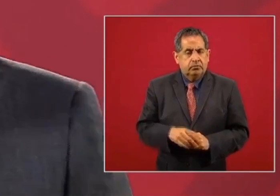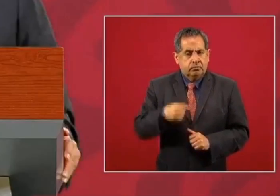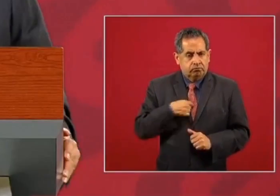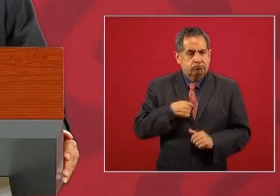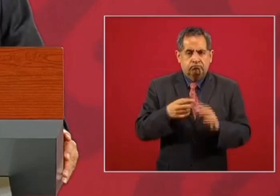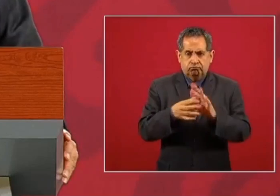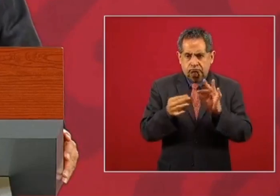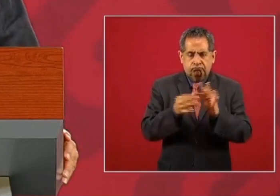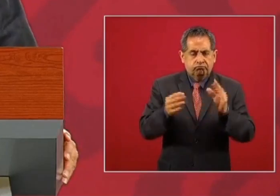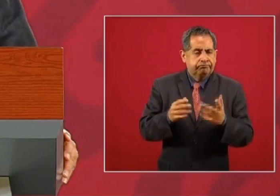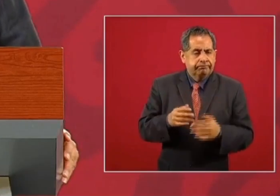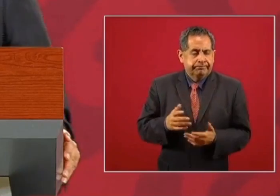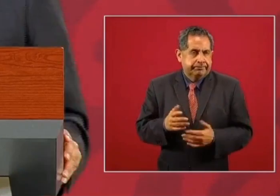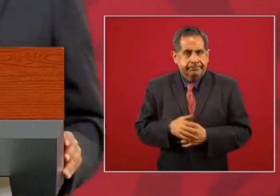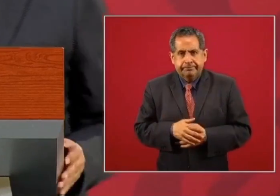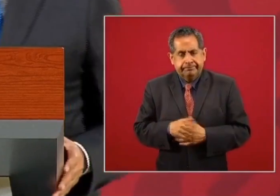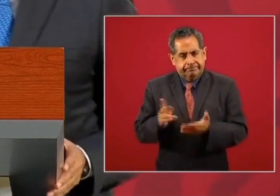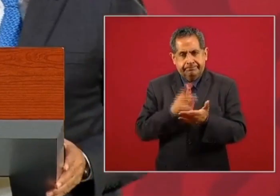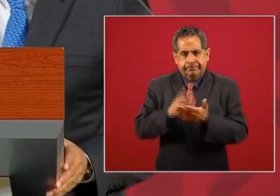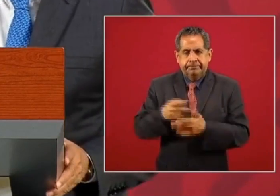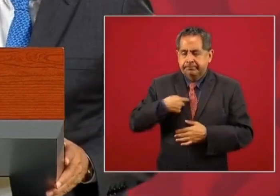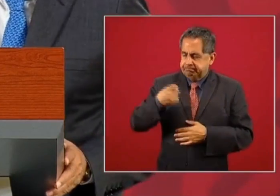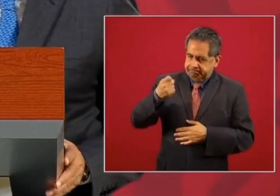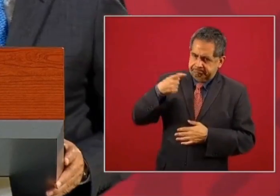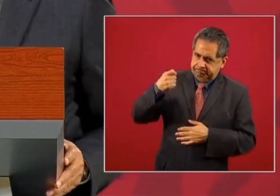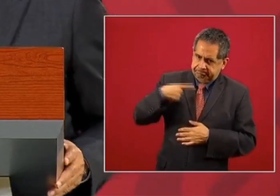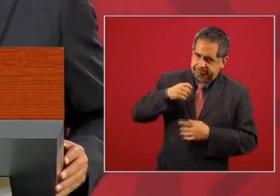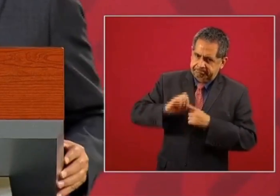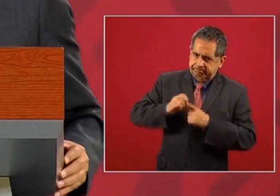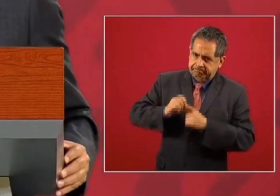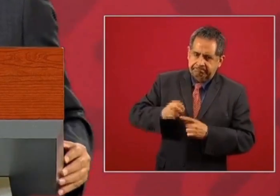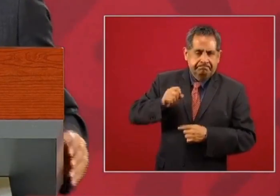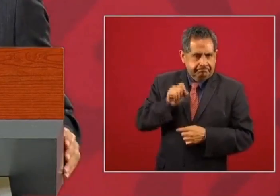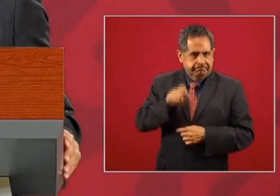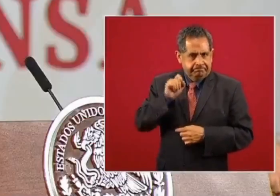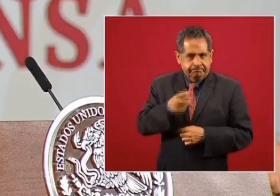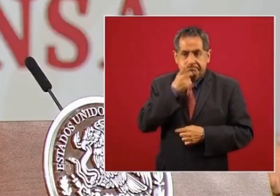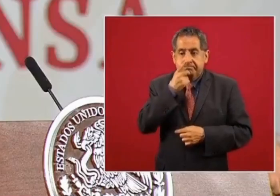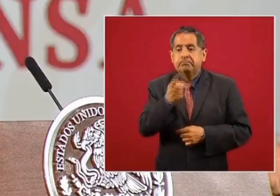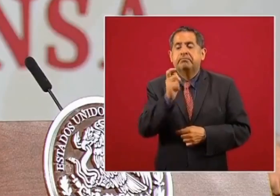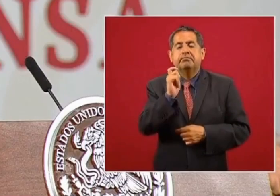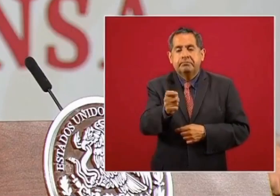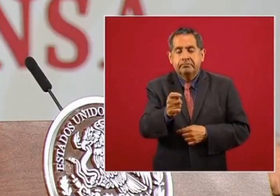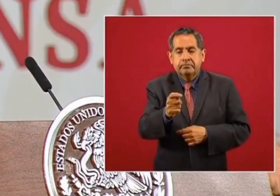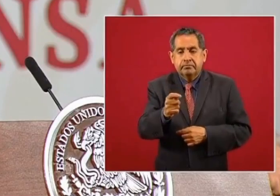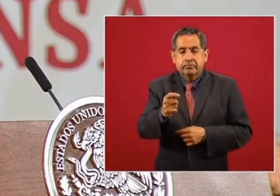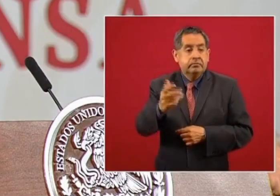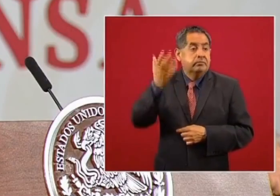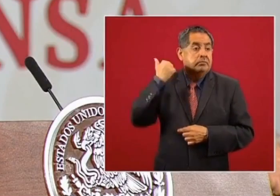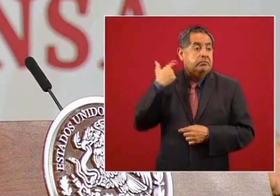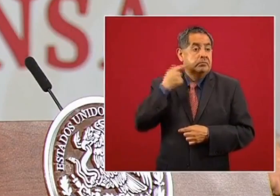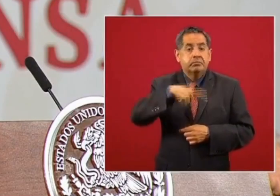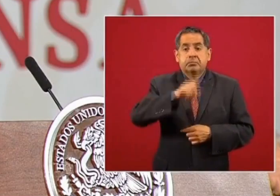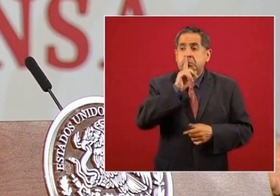sostengo, parezco disco rayado, pero como durante mucho tiempo no se habló del